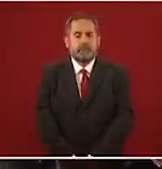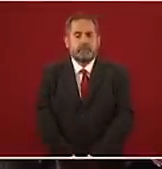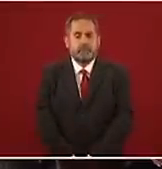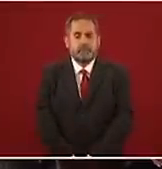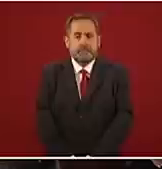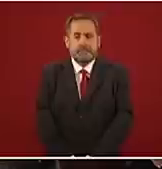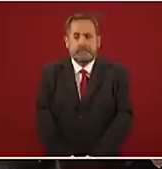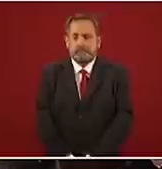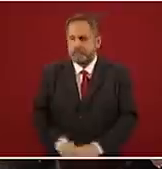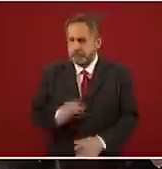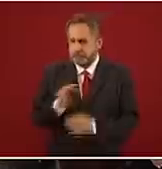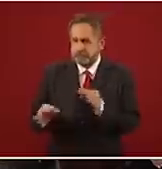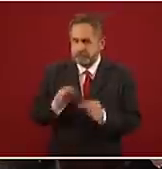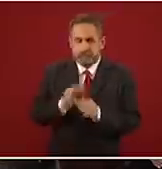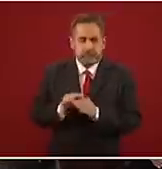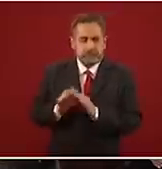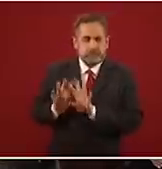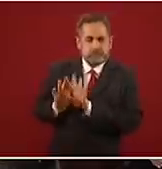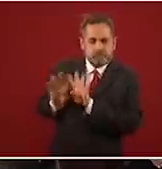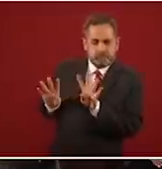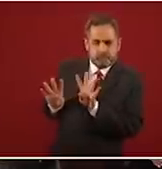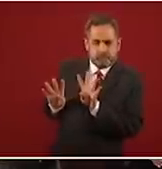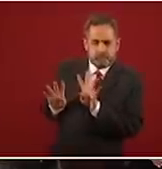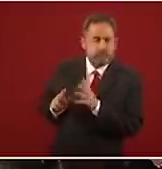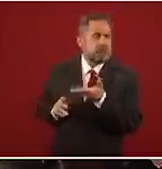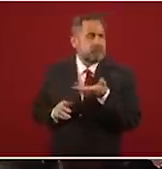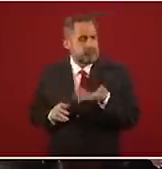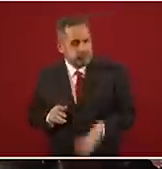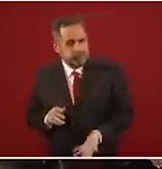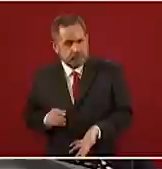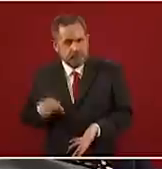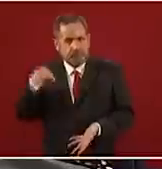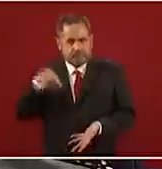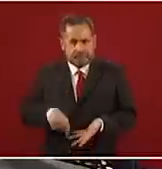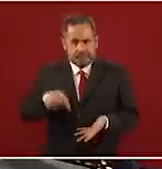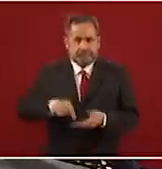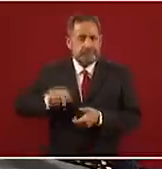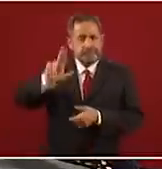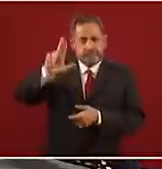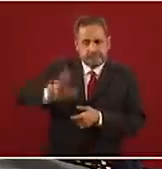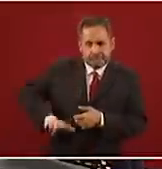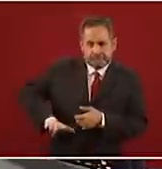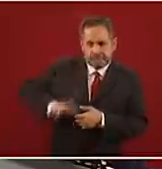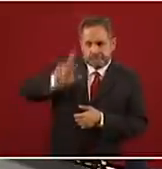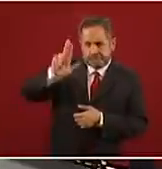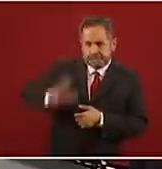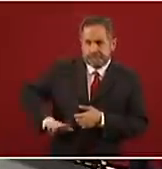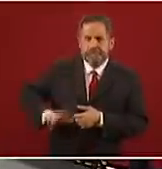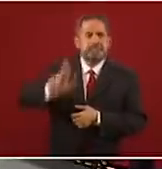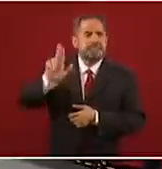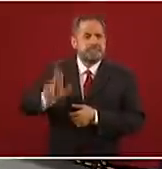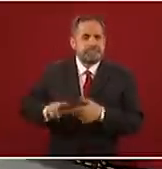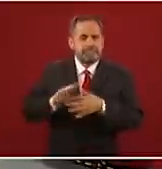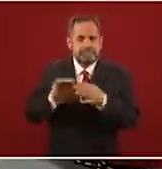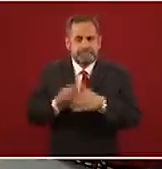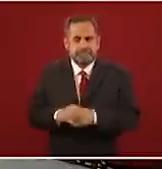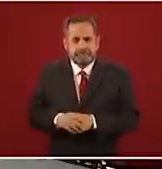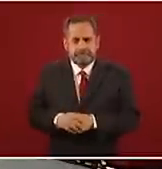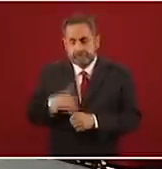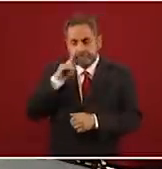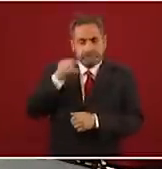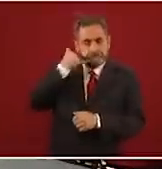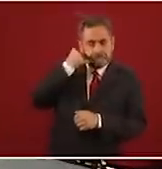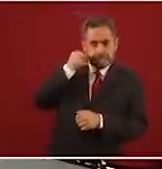Pues ya está. Y aquí nos vamos a encontrar los martes. Ah, este es el